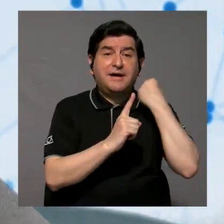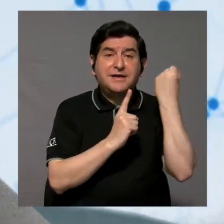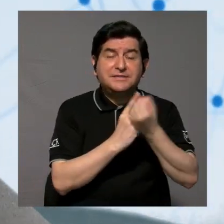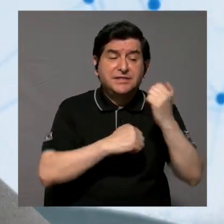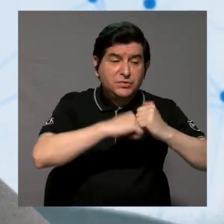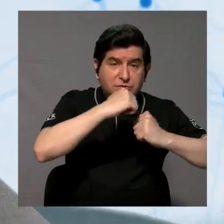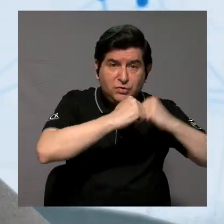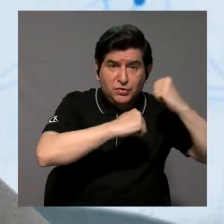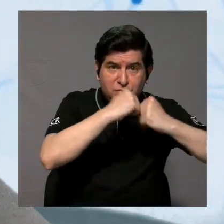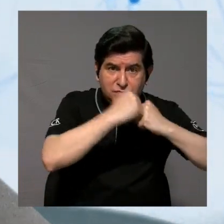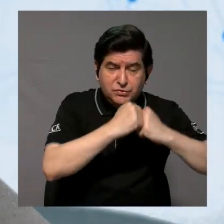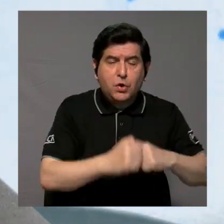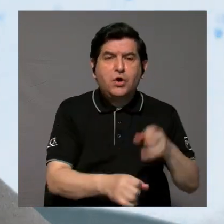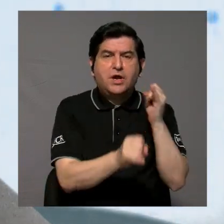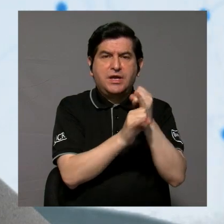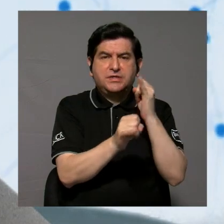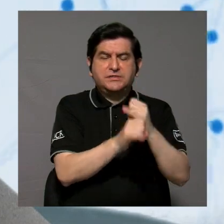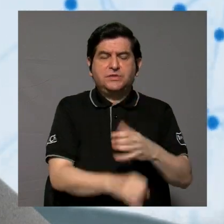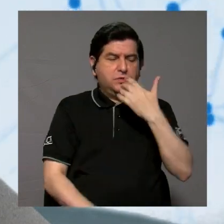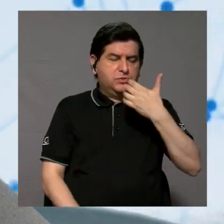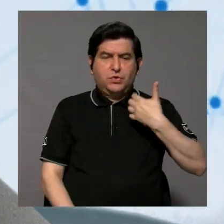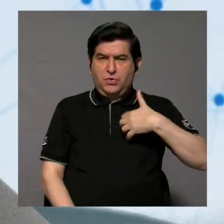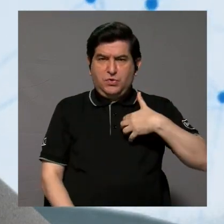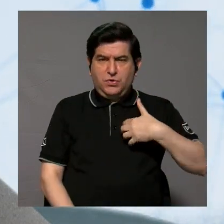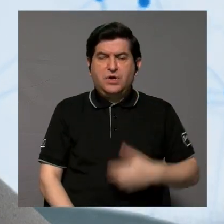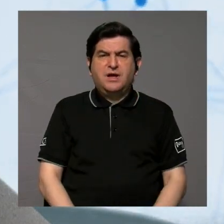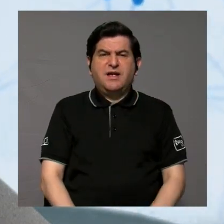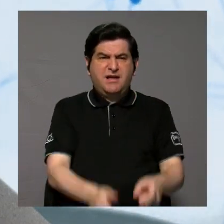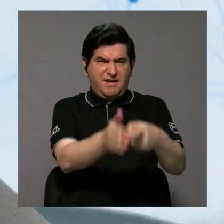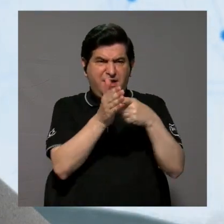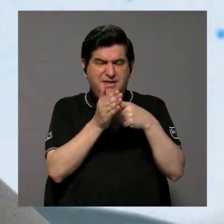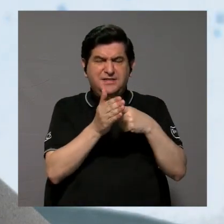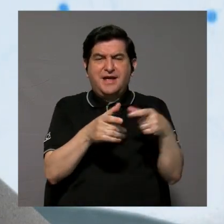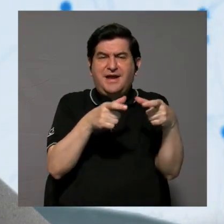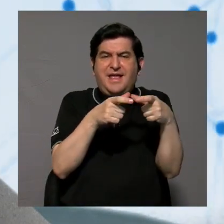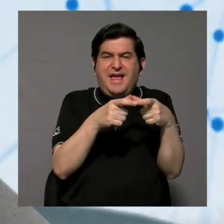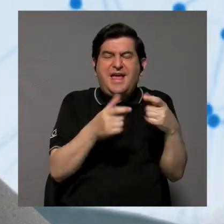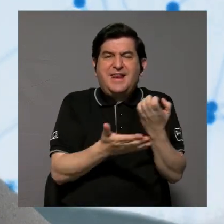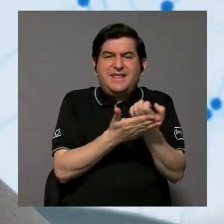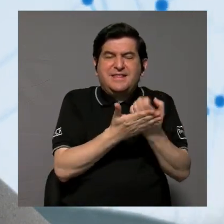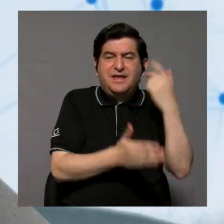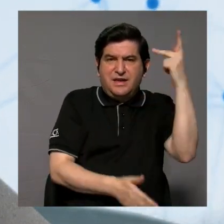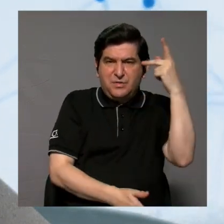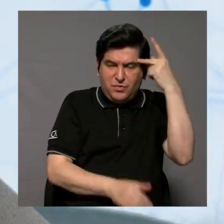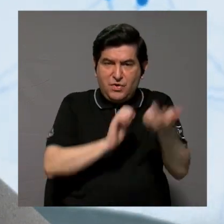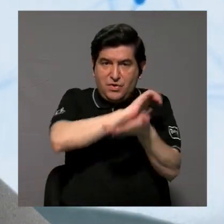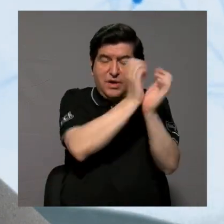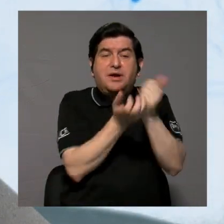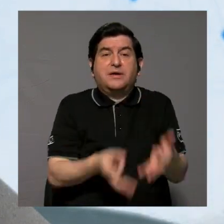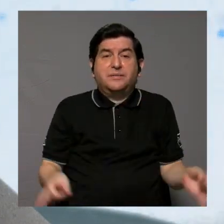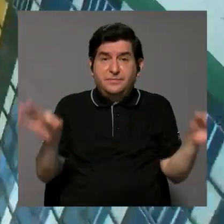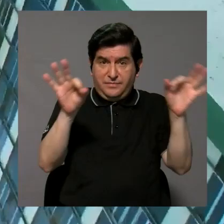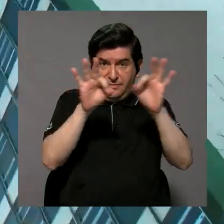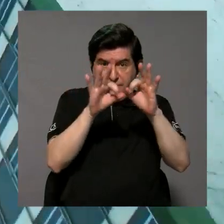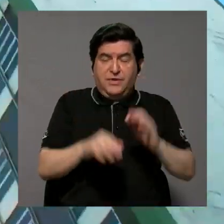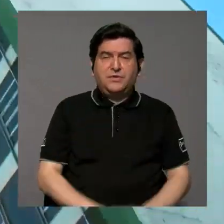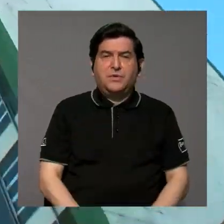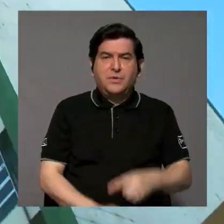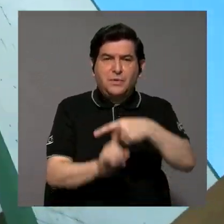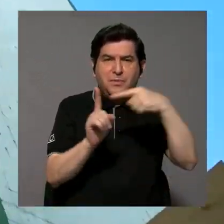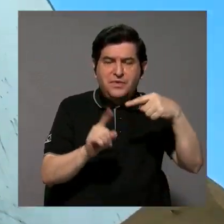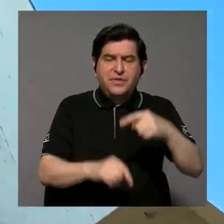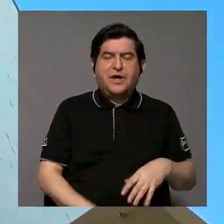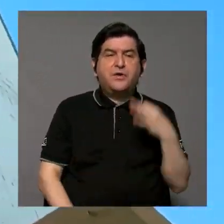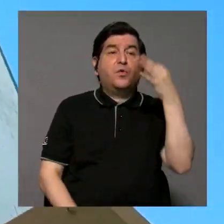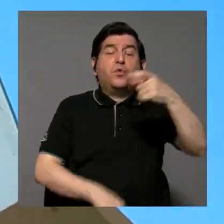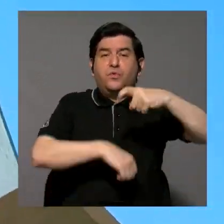condiciones estructurales, esas instituciones de privilegio, iban a demandar de las élites económicas y de las políticas cambios sustanciales que en el mediano y